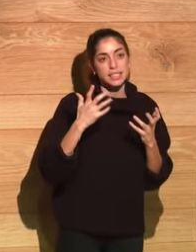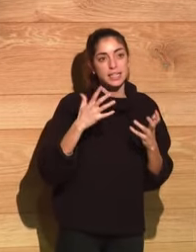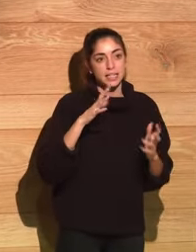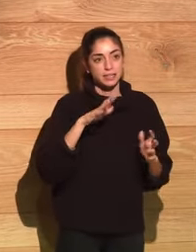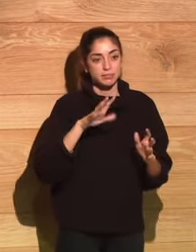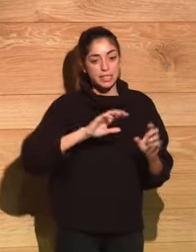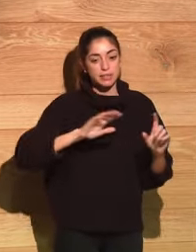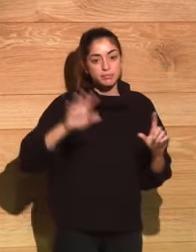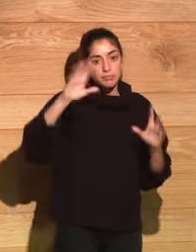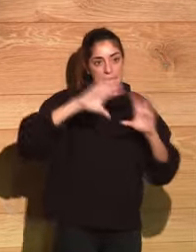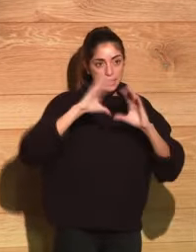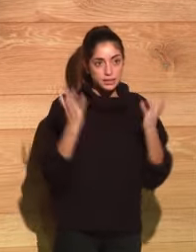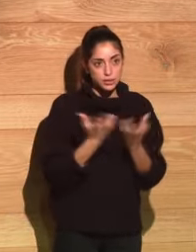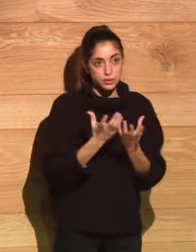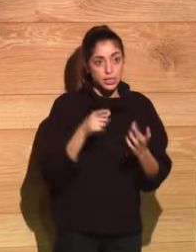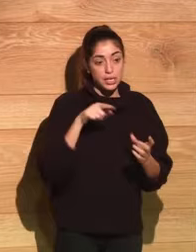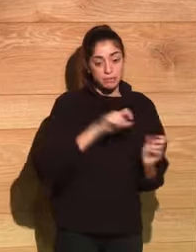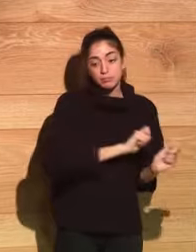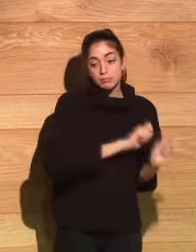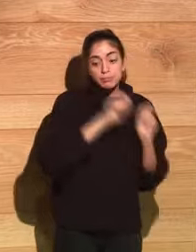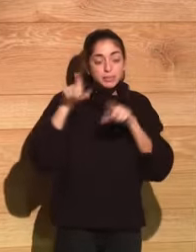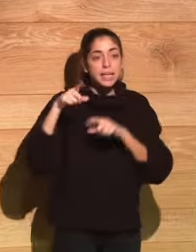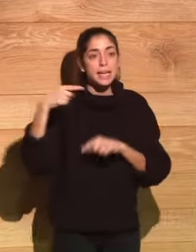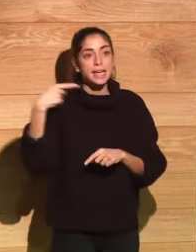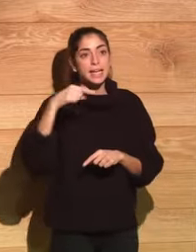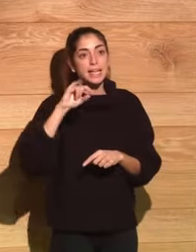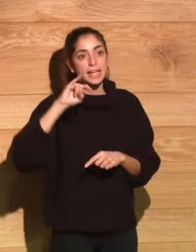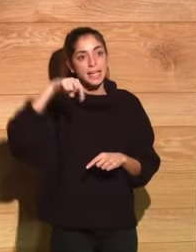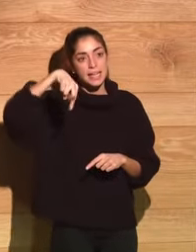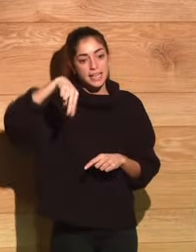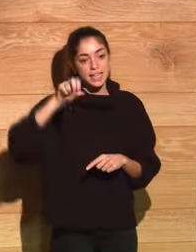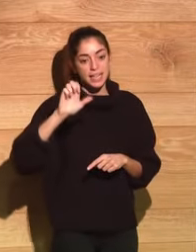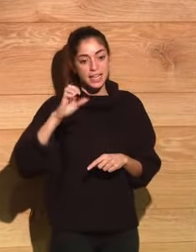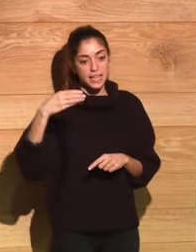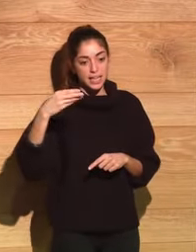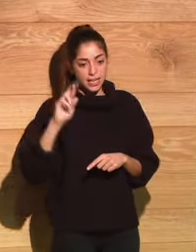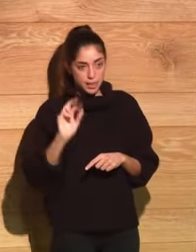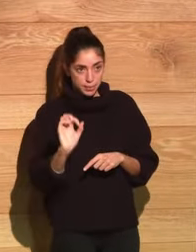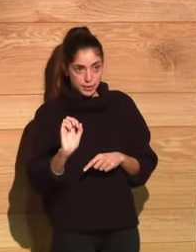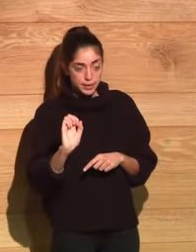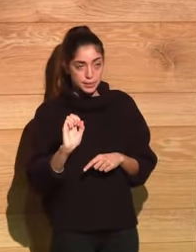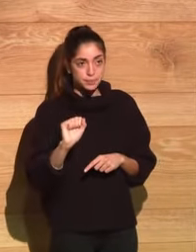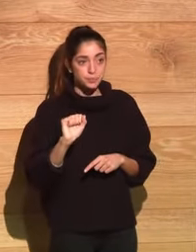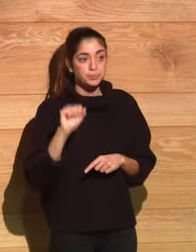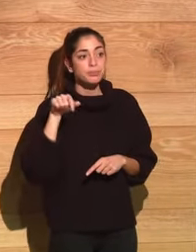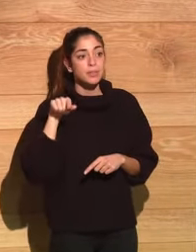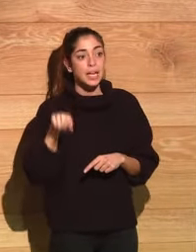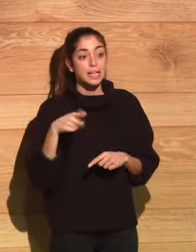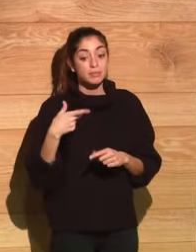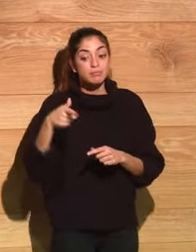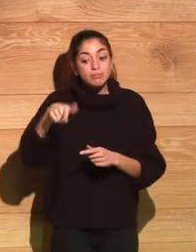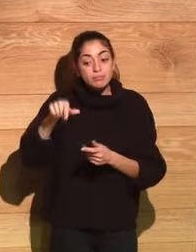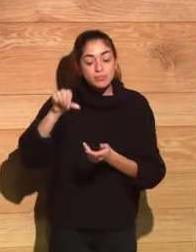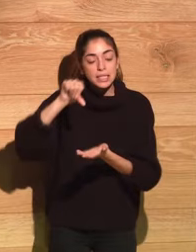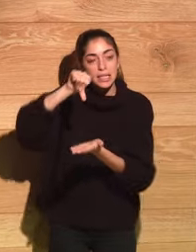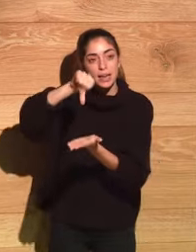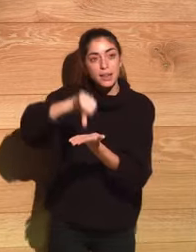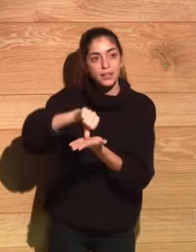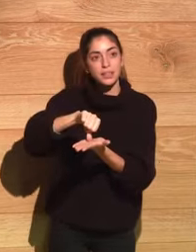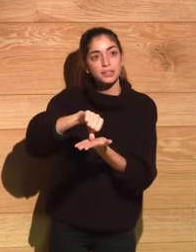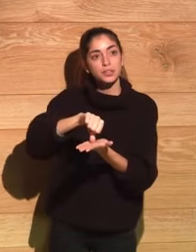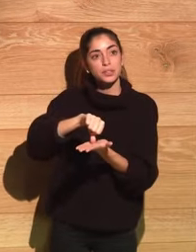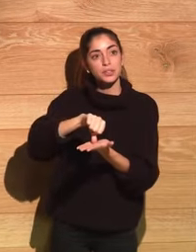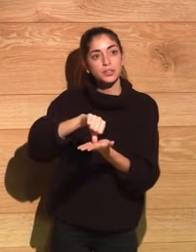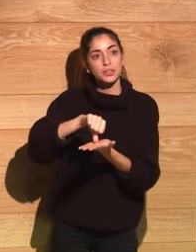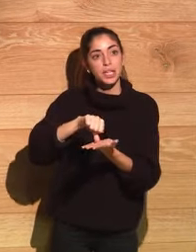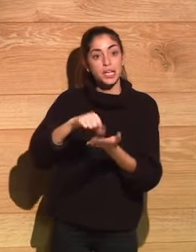para salvarlos y se los llevaron a Ginebra. Es decir, fue, digamos, estuvo en el centro de algunas de las